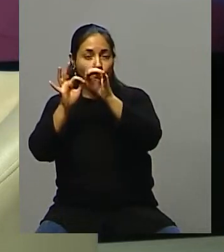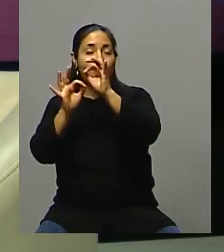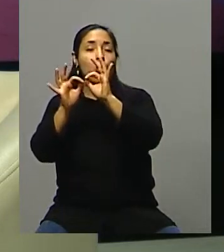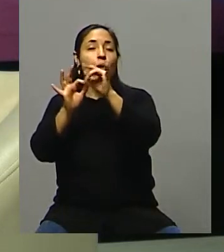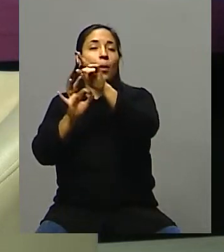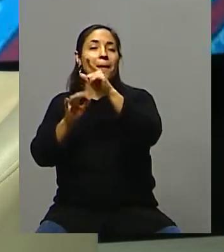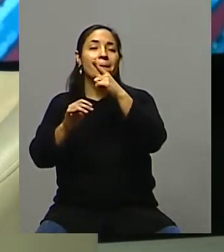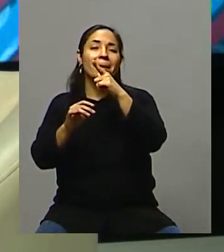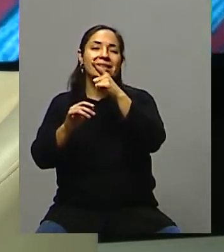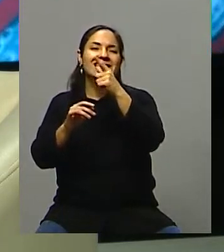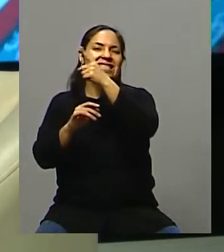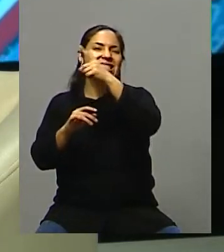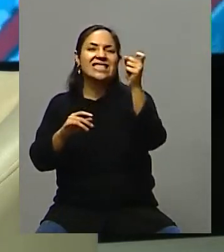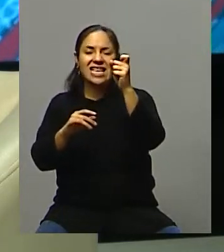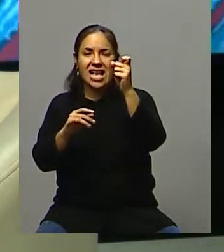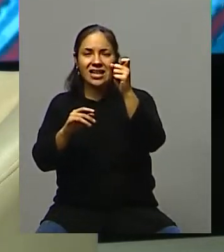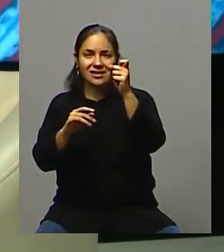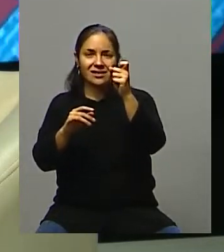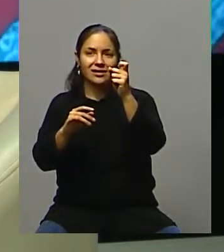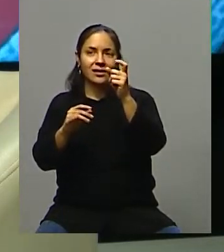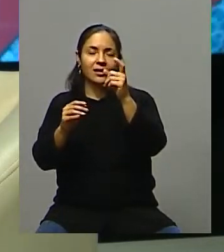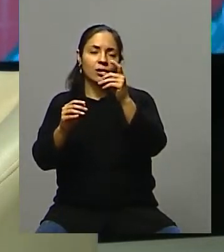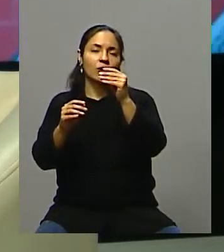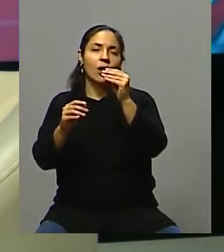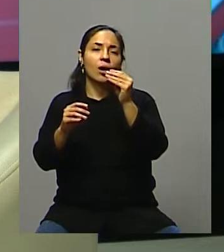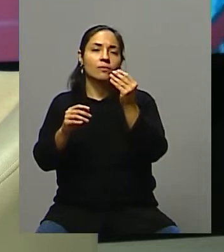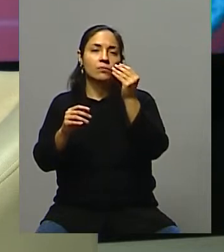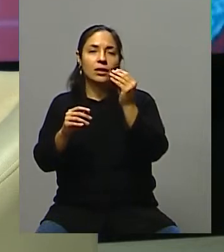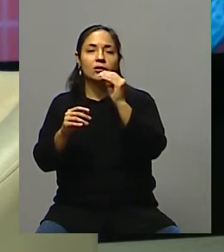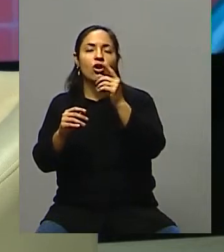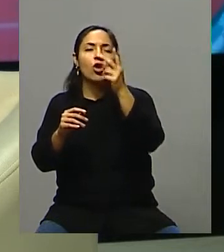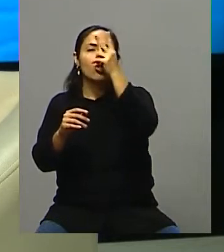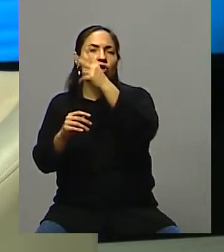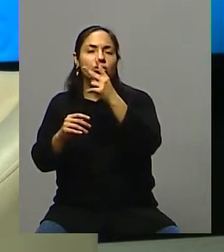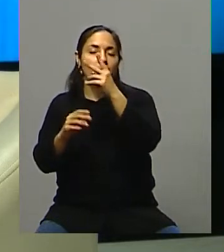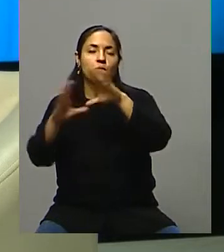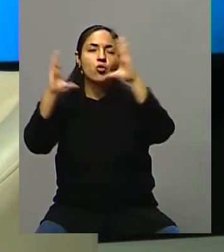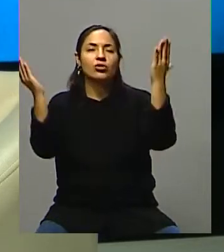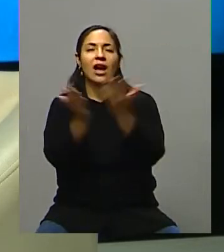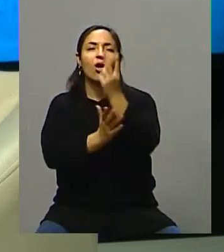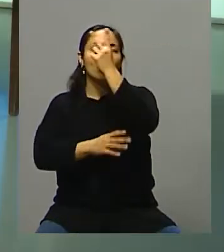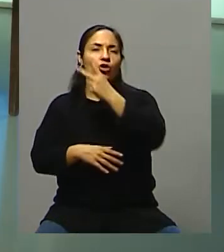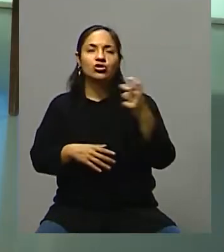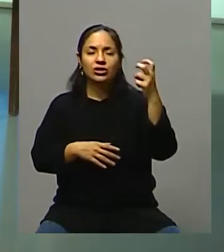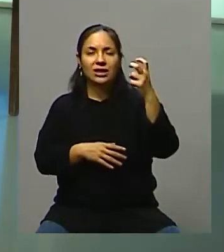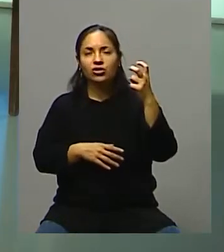algo un poco más de 100 casos, bastante más de 100, totales creo a nivel mundial 200, más de 200 casos.